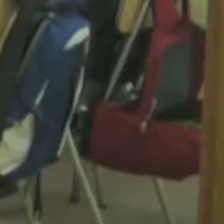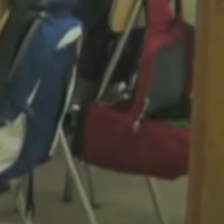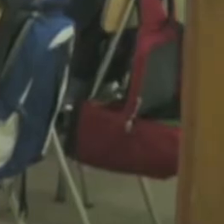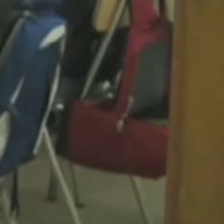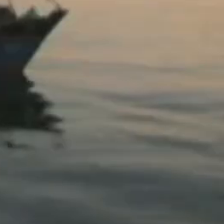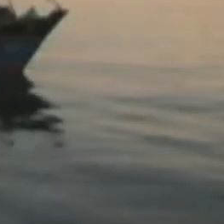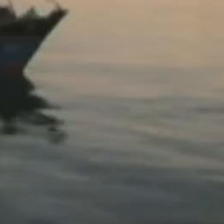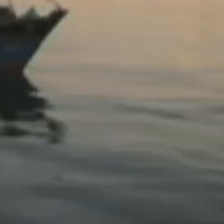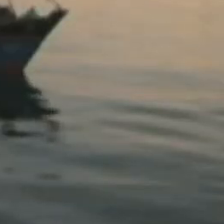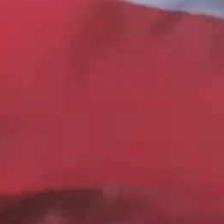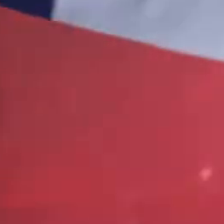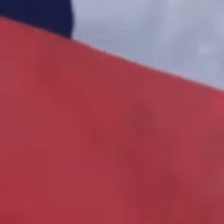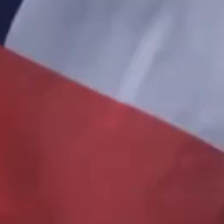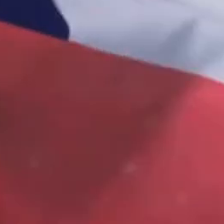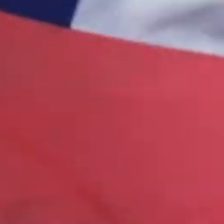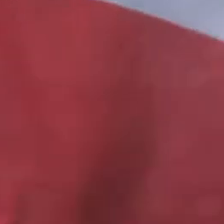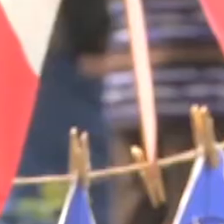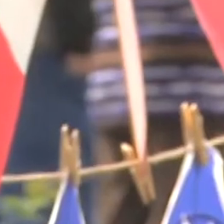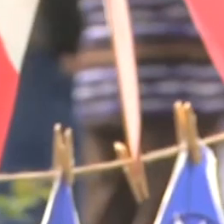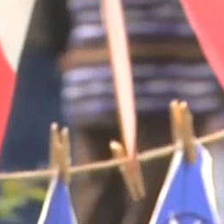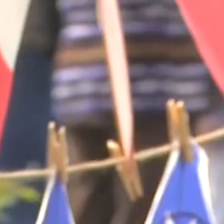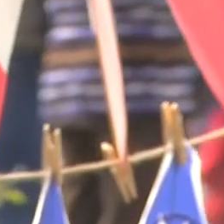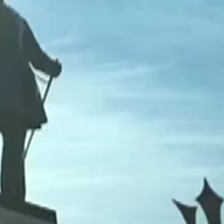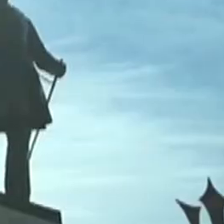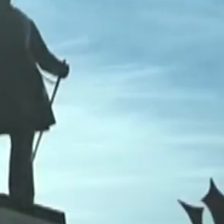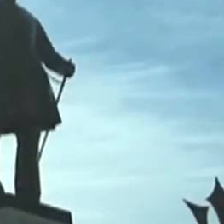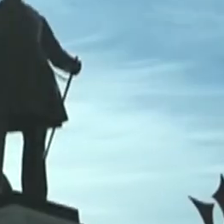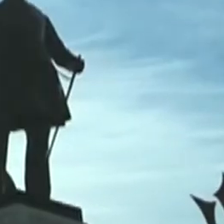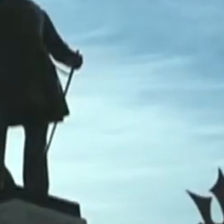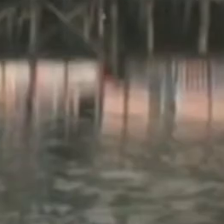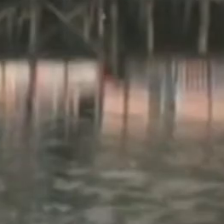transmite el gobierno de chile